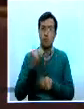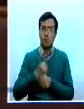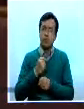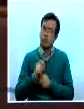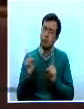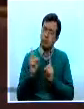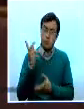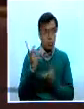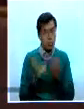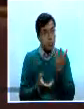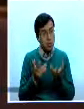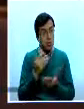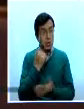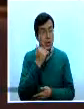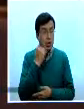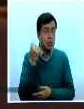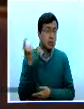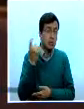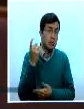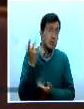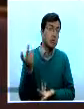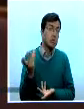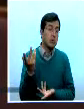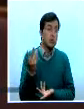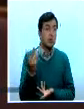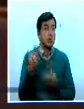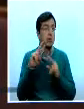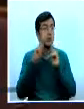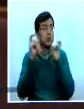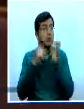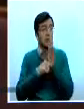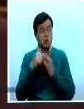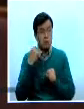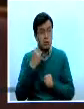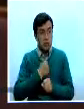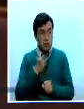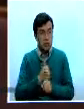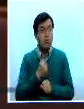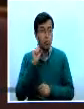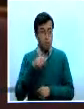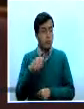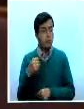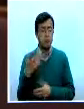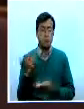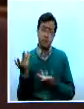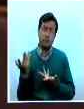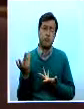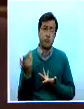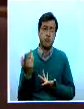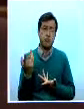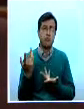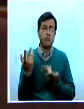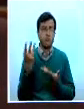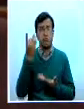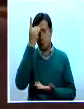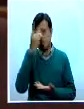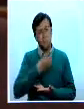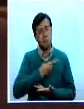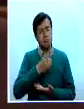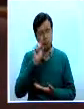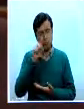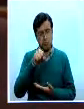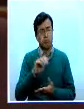de ser necesario de existir alguna pertinencia de instrumentalización por supuesto entiendo se tomarán las decisiones que